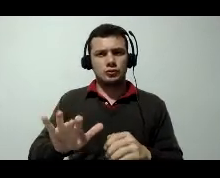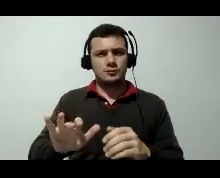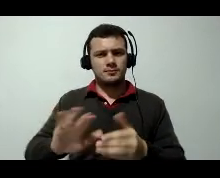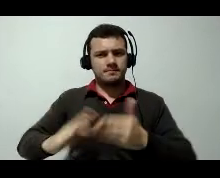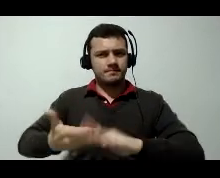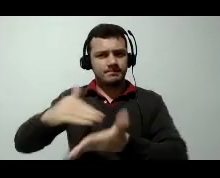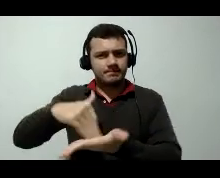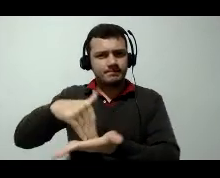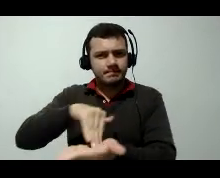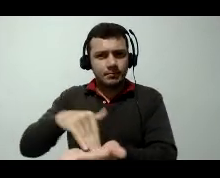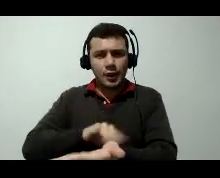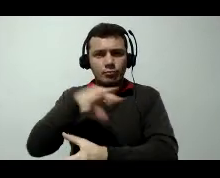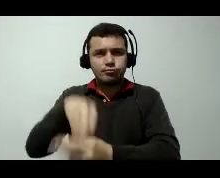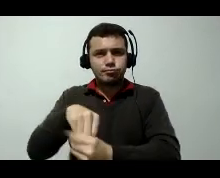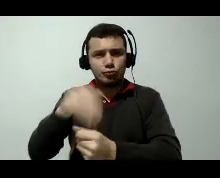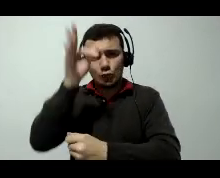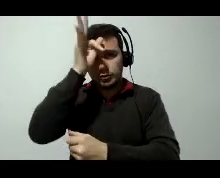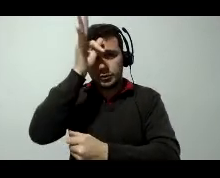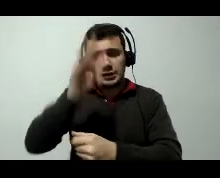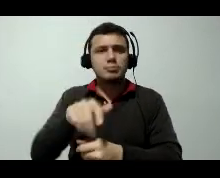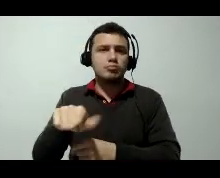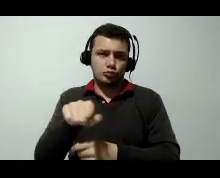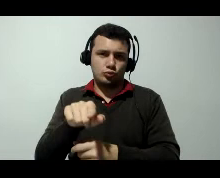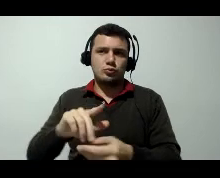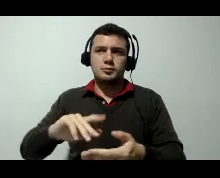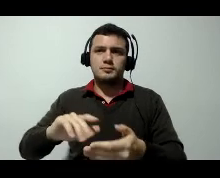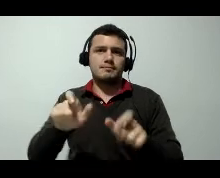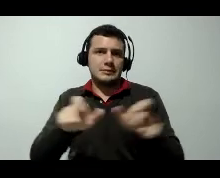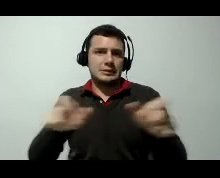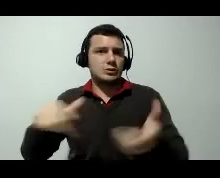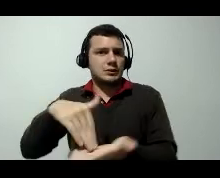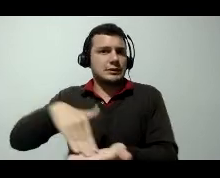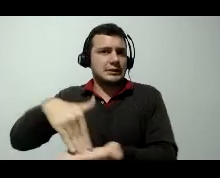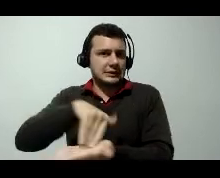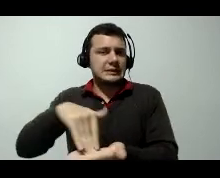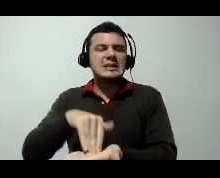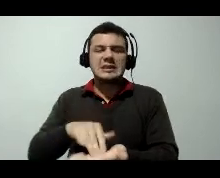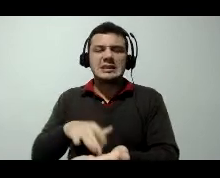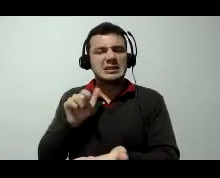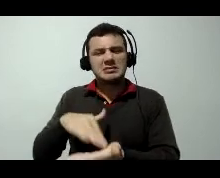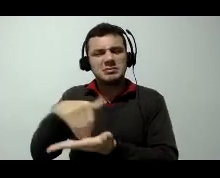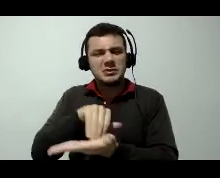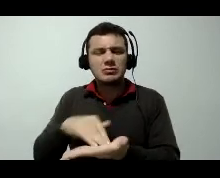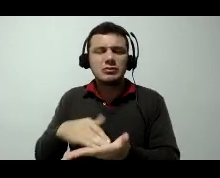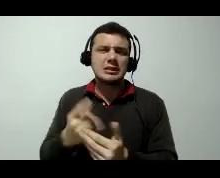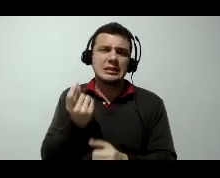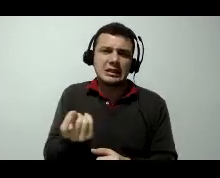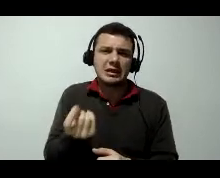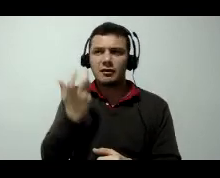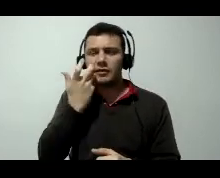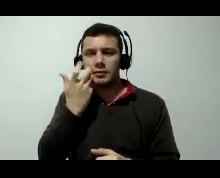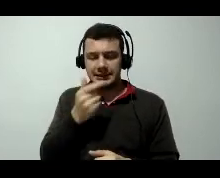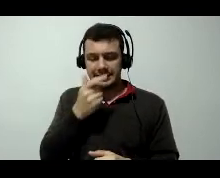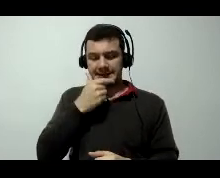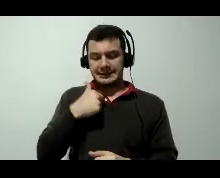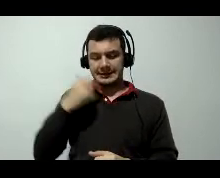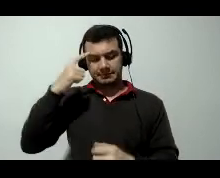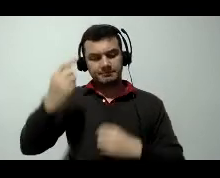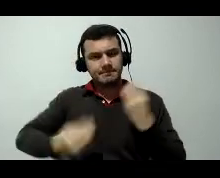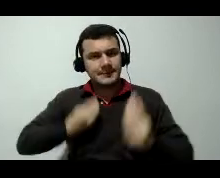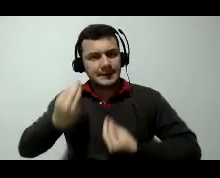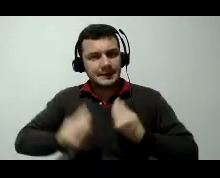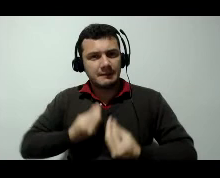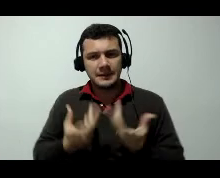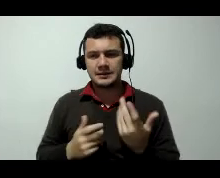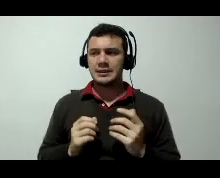que si me llega población vulnerable, entonces yo también tendría que mirar cómo están esos lineamientos, si yo voy a dotar esos elementos de